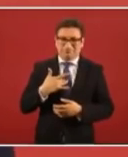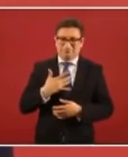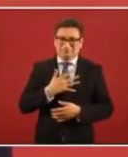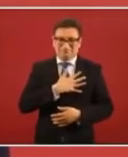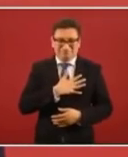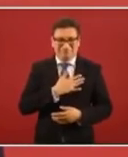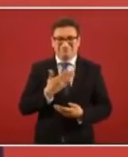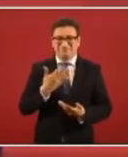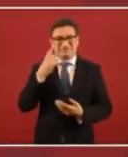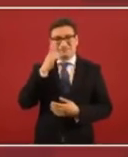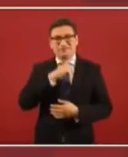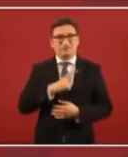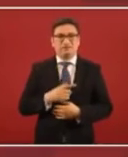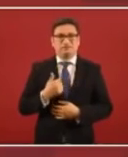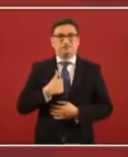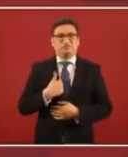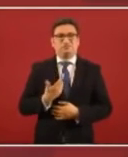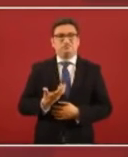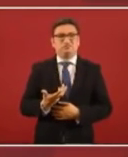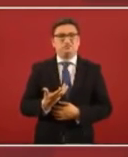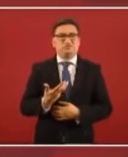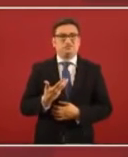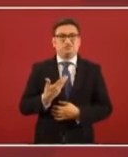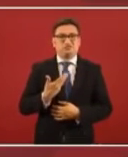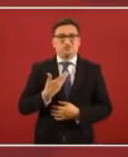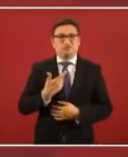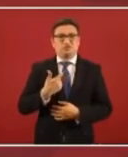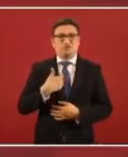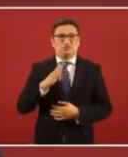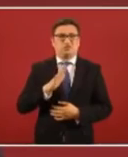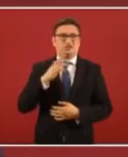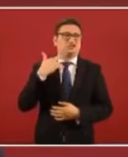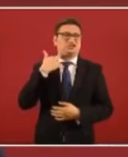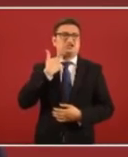O sea, no soy un robot,